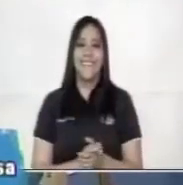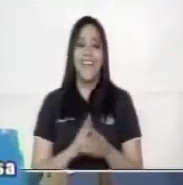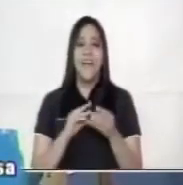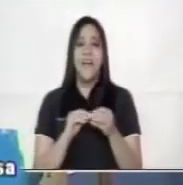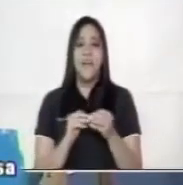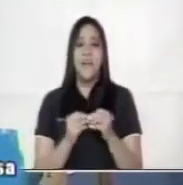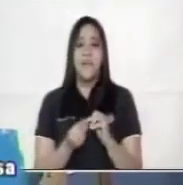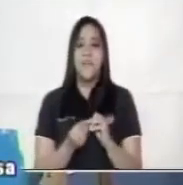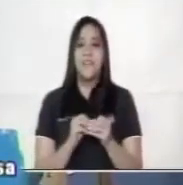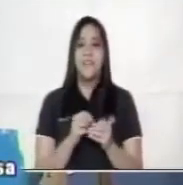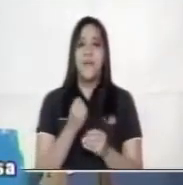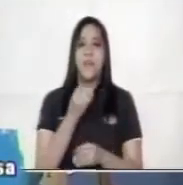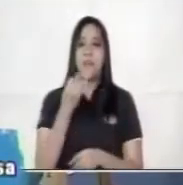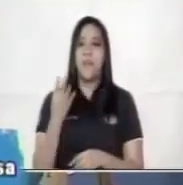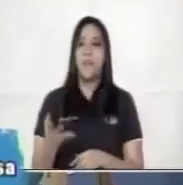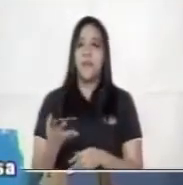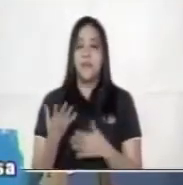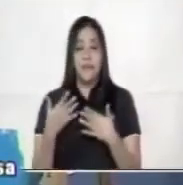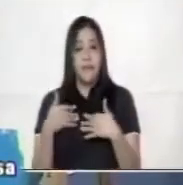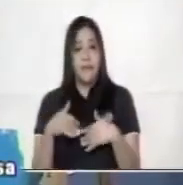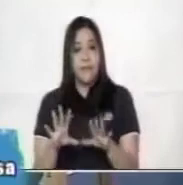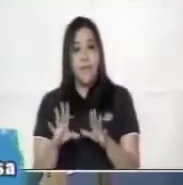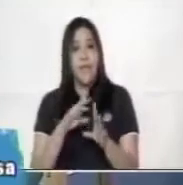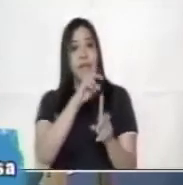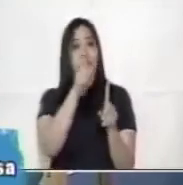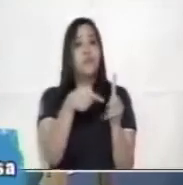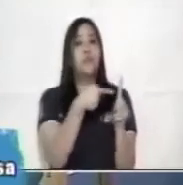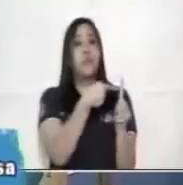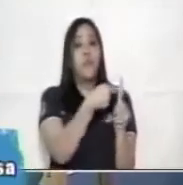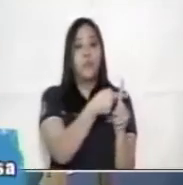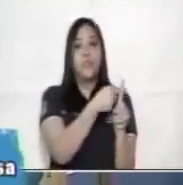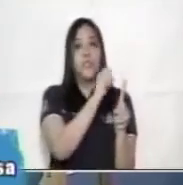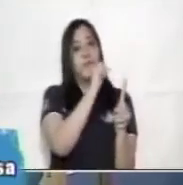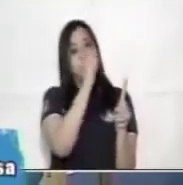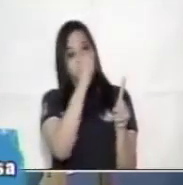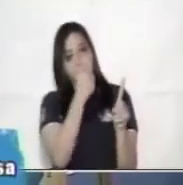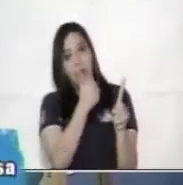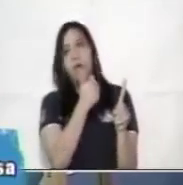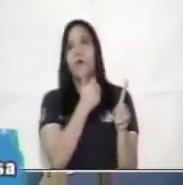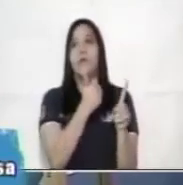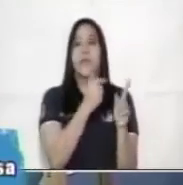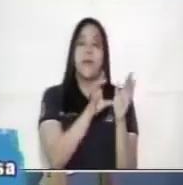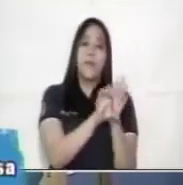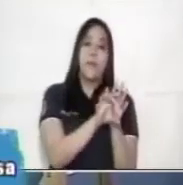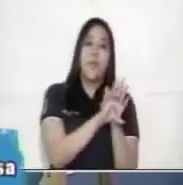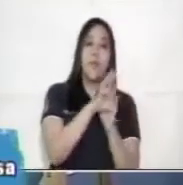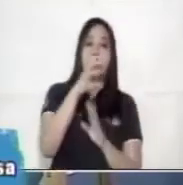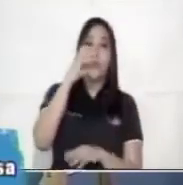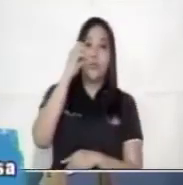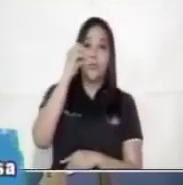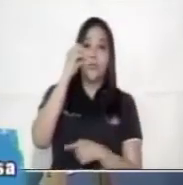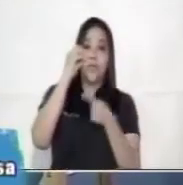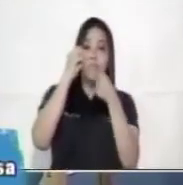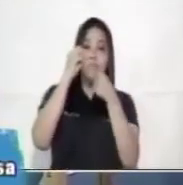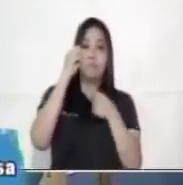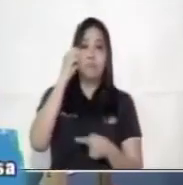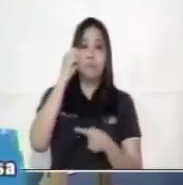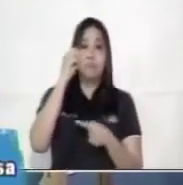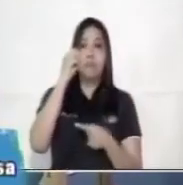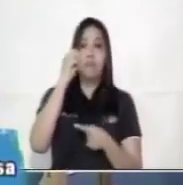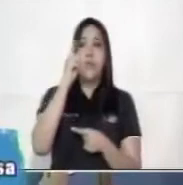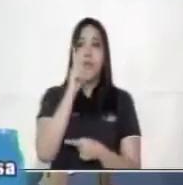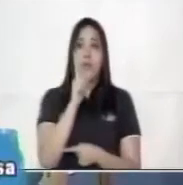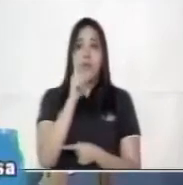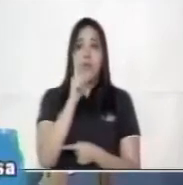valores para la parte positiva de X. Cuando X vale 1, Y vale